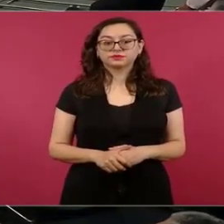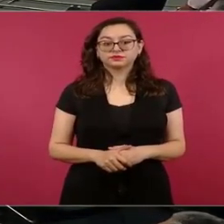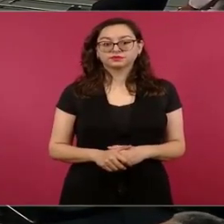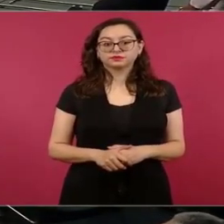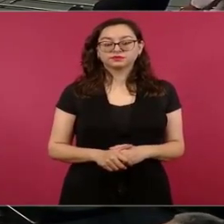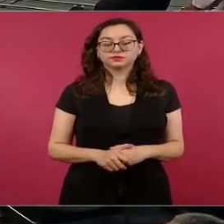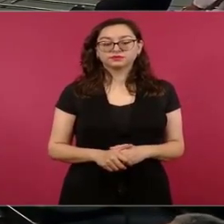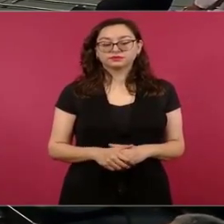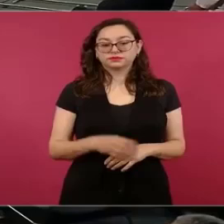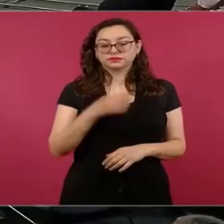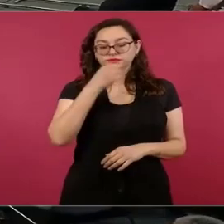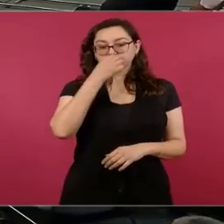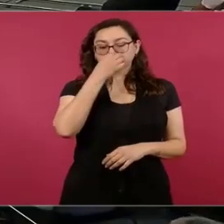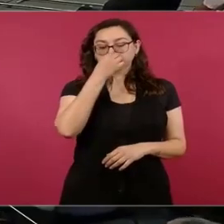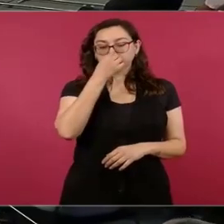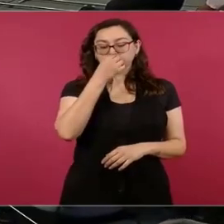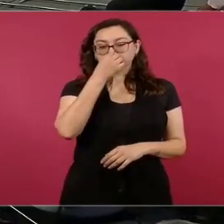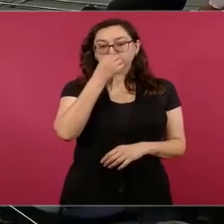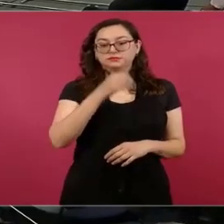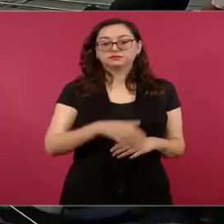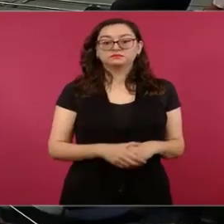35.8, no se veía esto